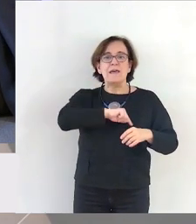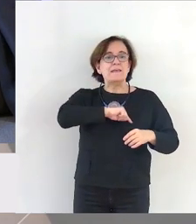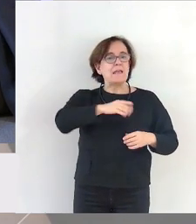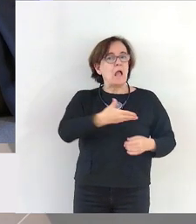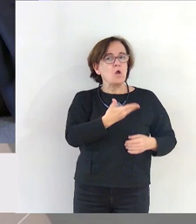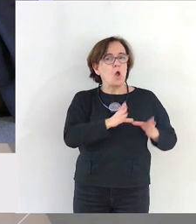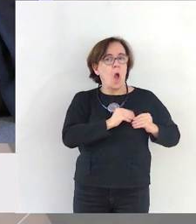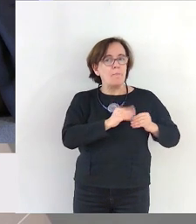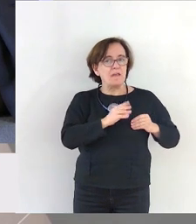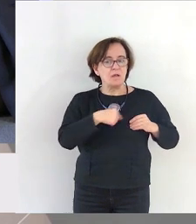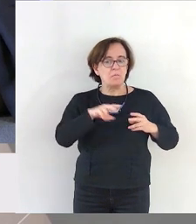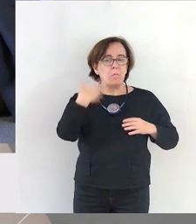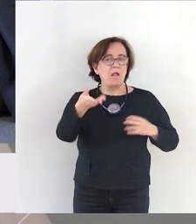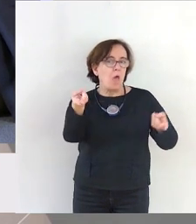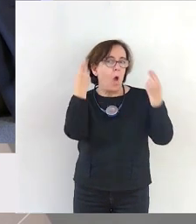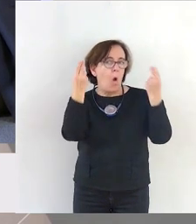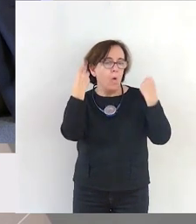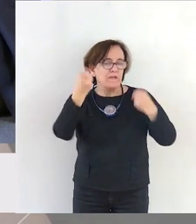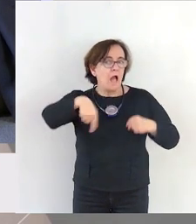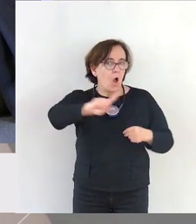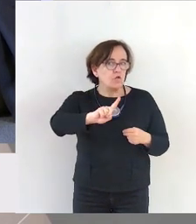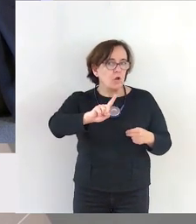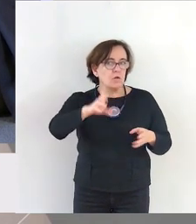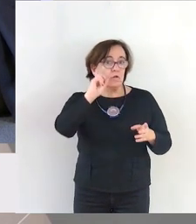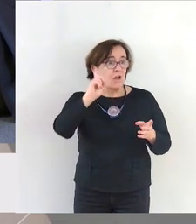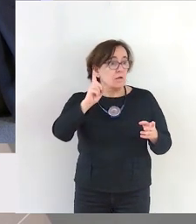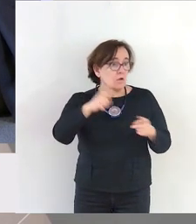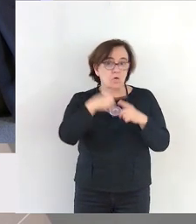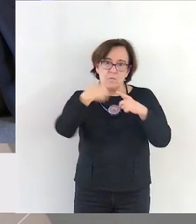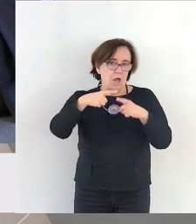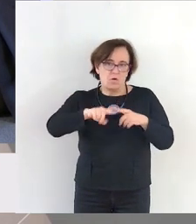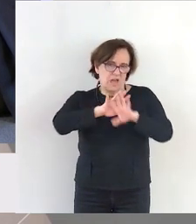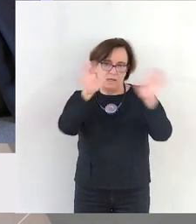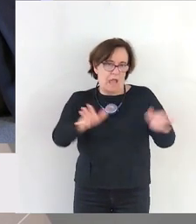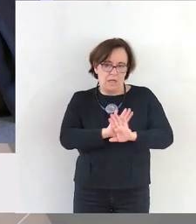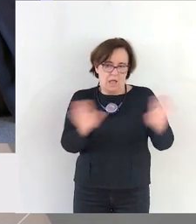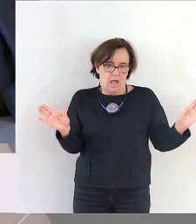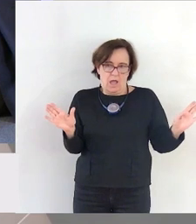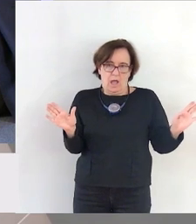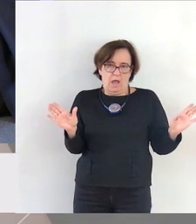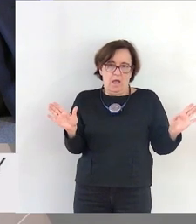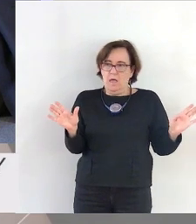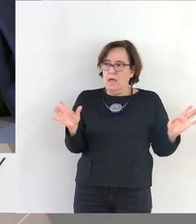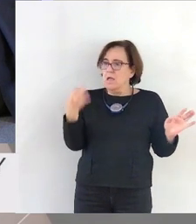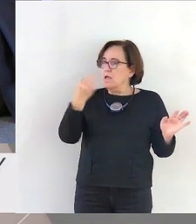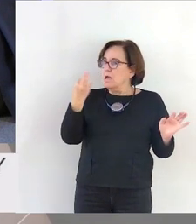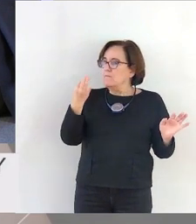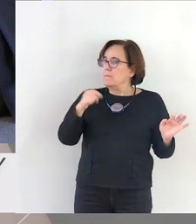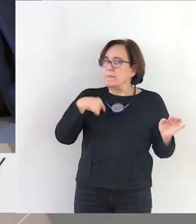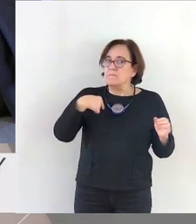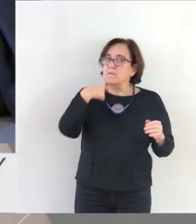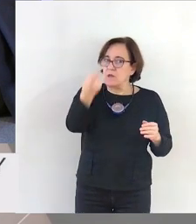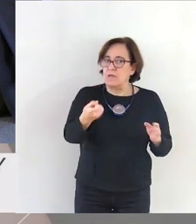es humillar al otro y eso en España es un defecto clarísimo de manera te lo